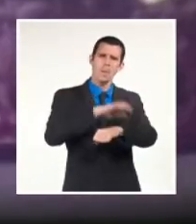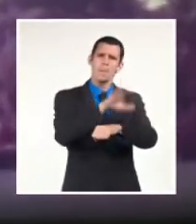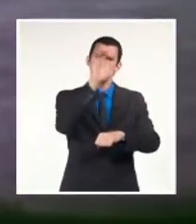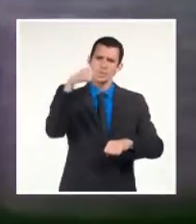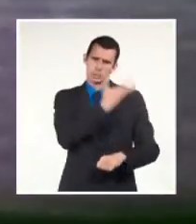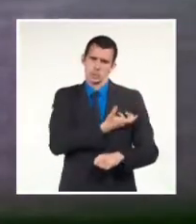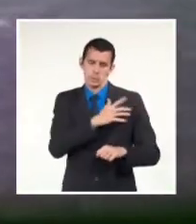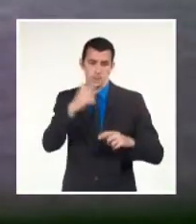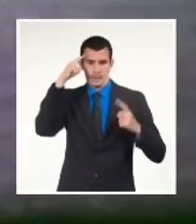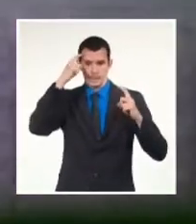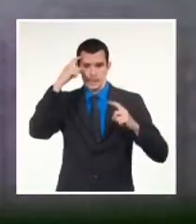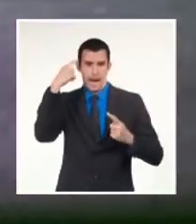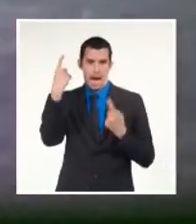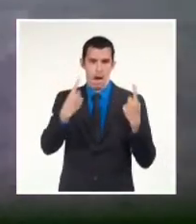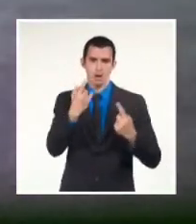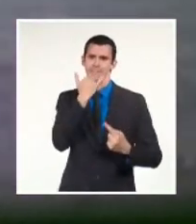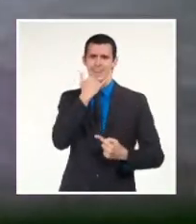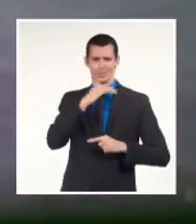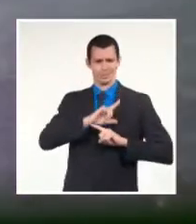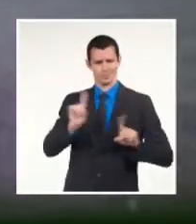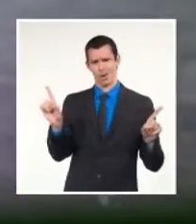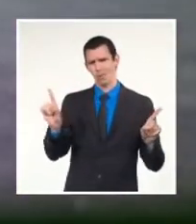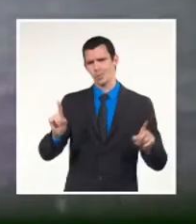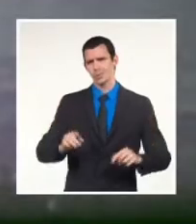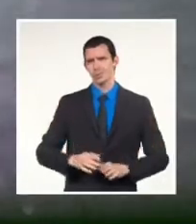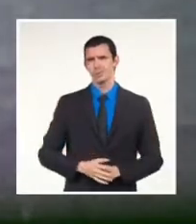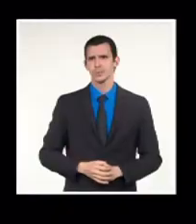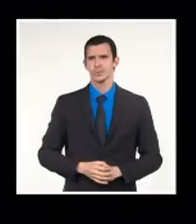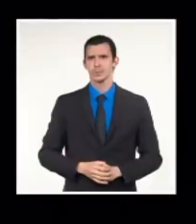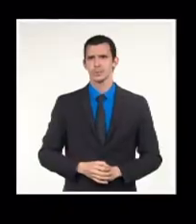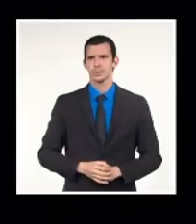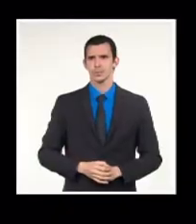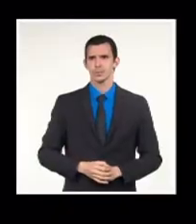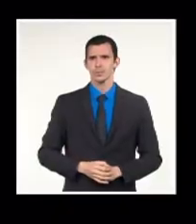lancha. Iba en camino a Leavenworth.